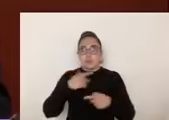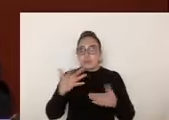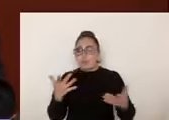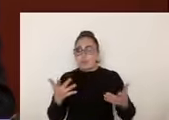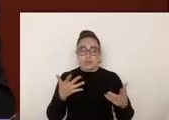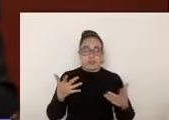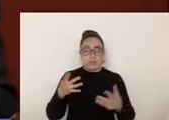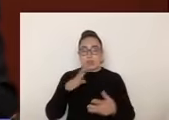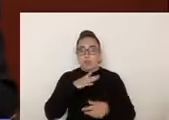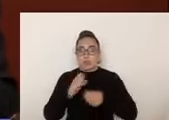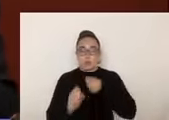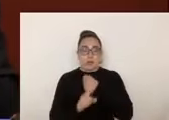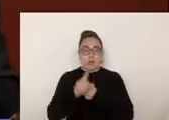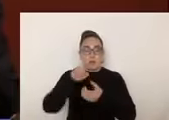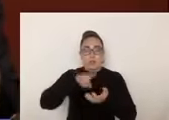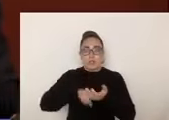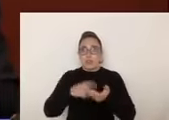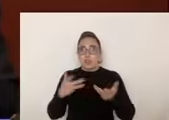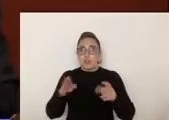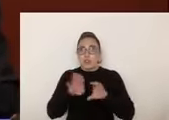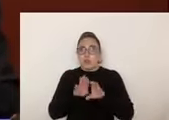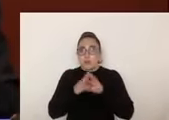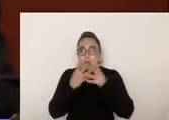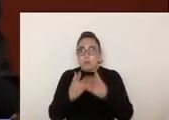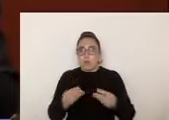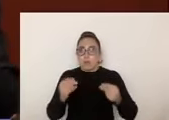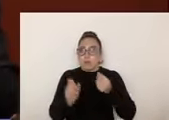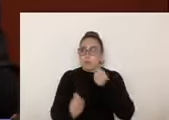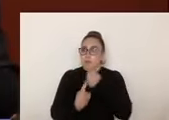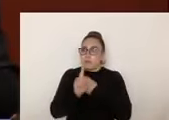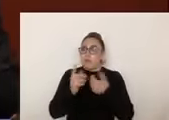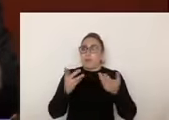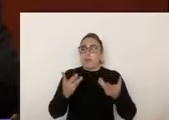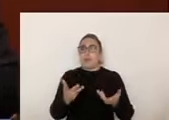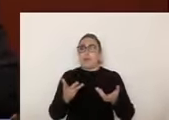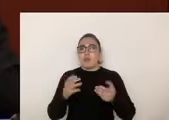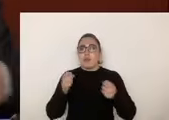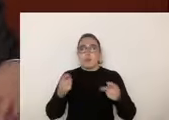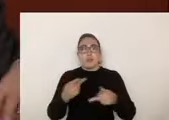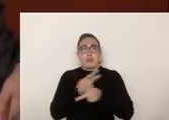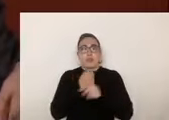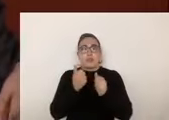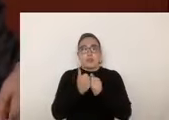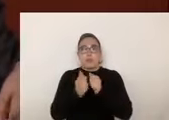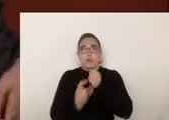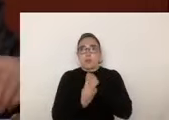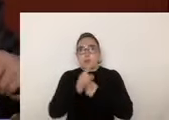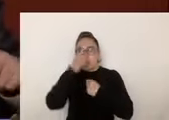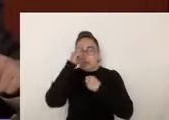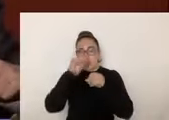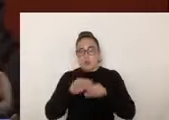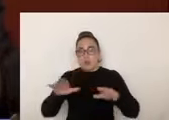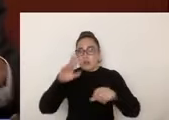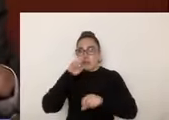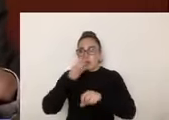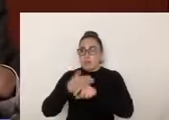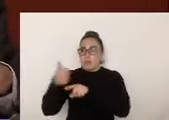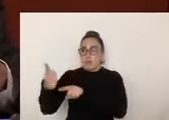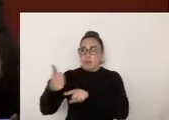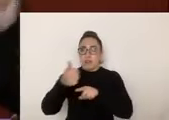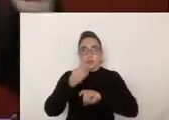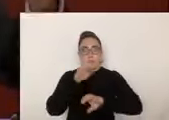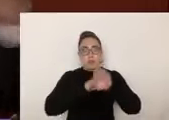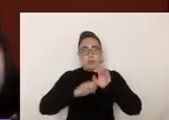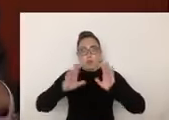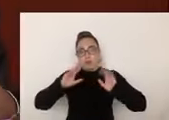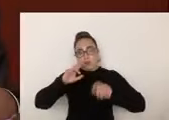pues nos enseña dónde pueden estar los problemas, dónde están los problemas con la difusión de la responsabilidad en las empresas, el que no es de nadie,